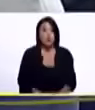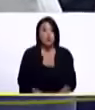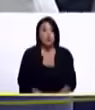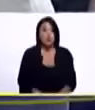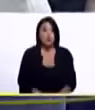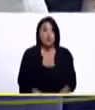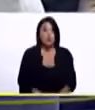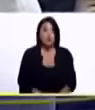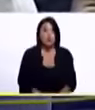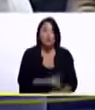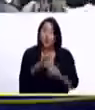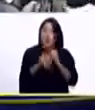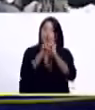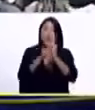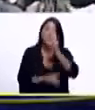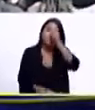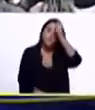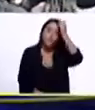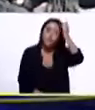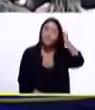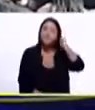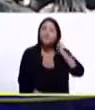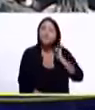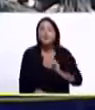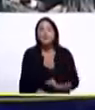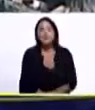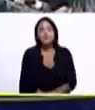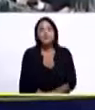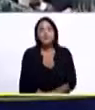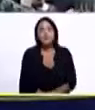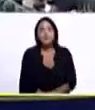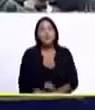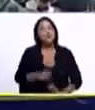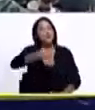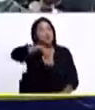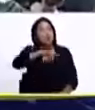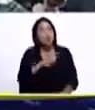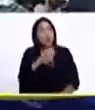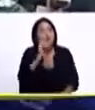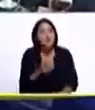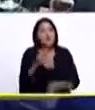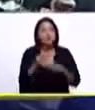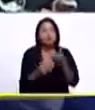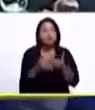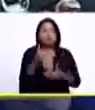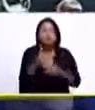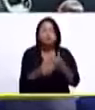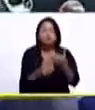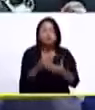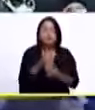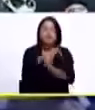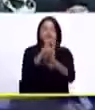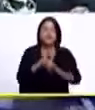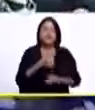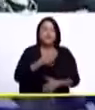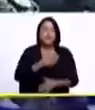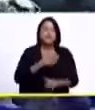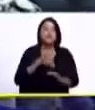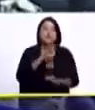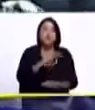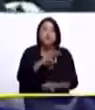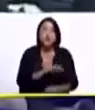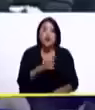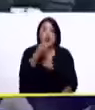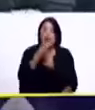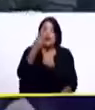directamente contra ustedes. Entonces tenemos que ir recuperando el estado de bienestar social. Yo ayer lancé